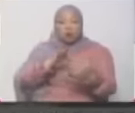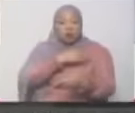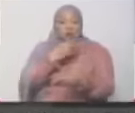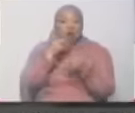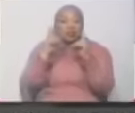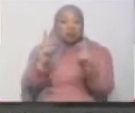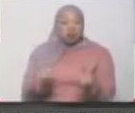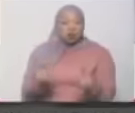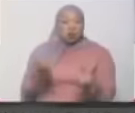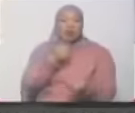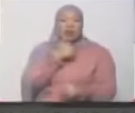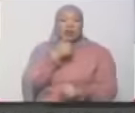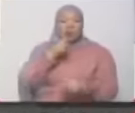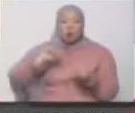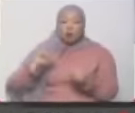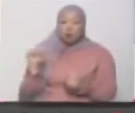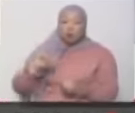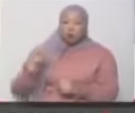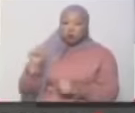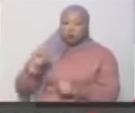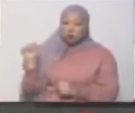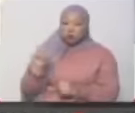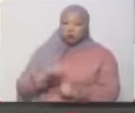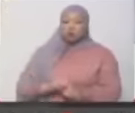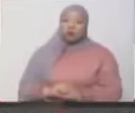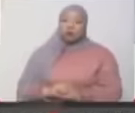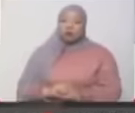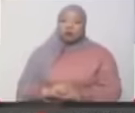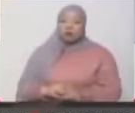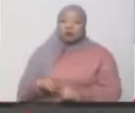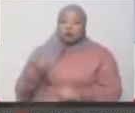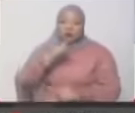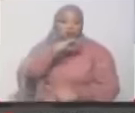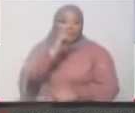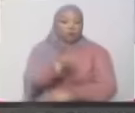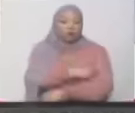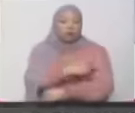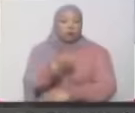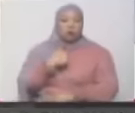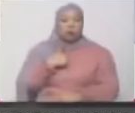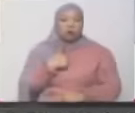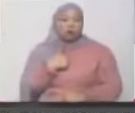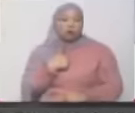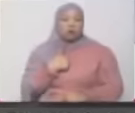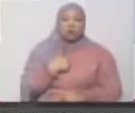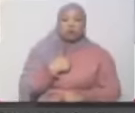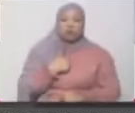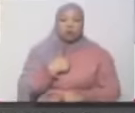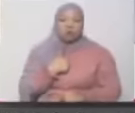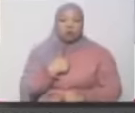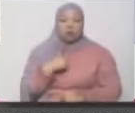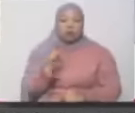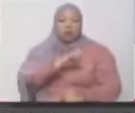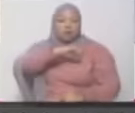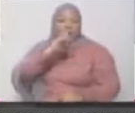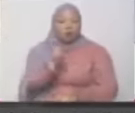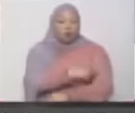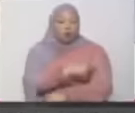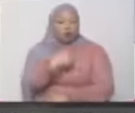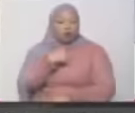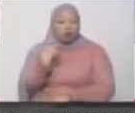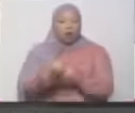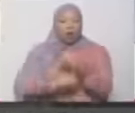decidir. Porque como antes Chávez nos decía, presidente, que esto no es poder para decir, ah, yo tengo poder, no, es poder para hacer. Y en la